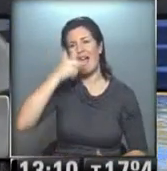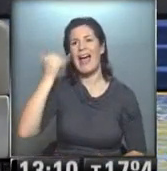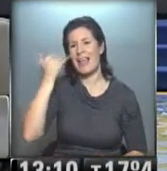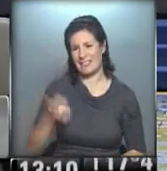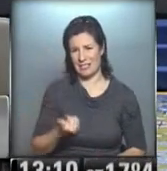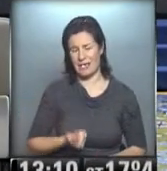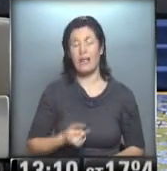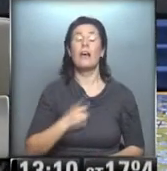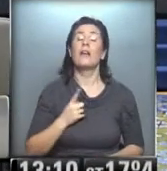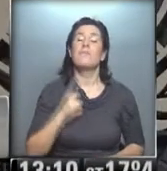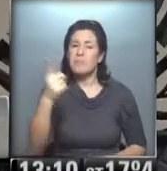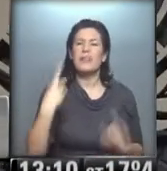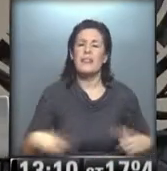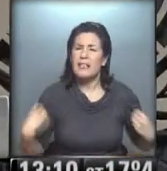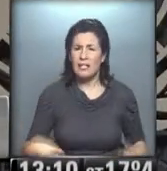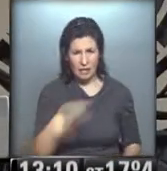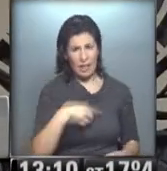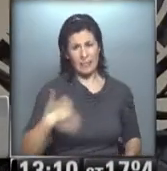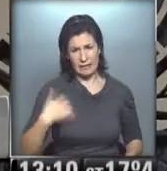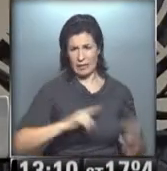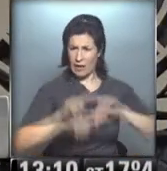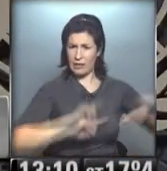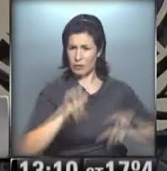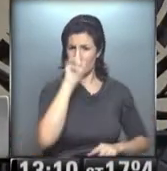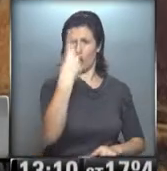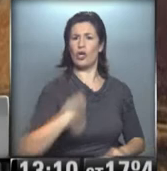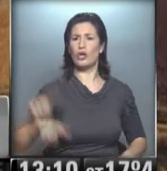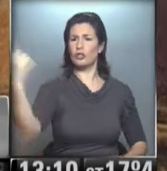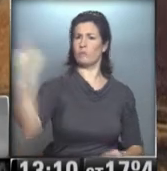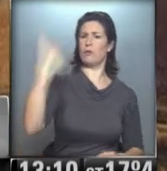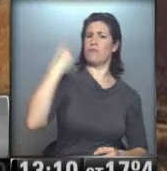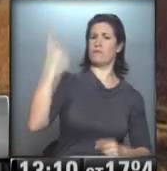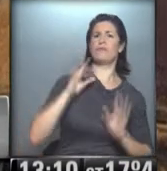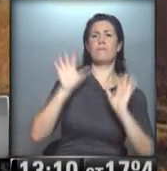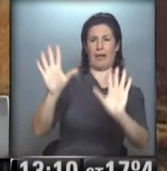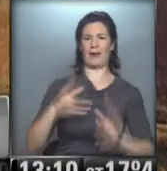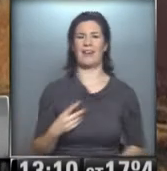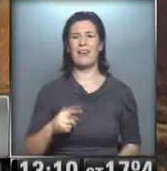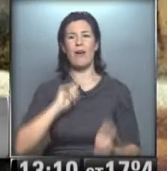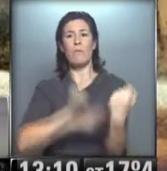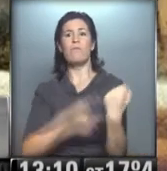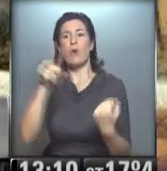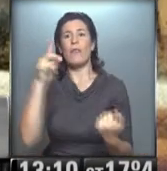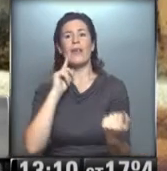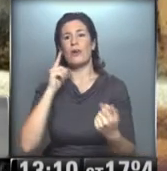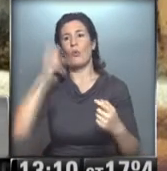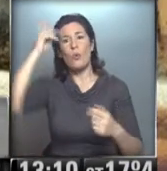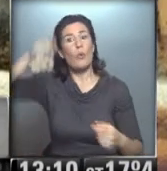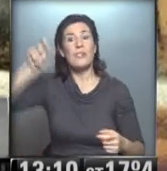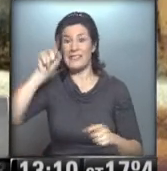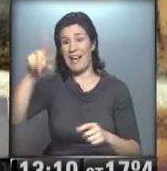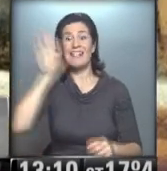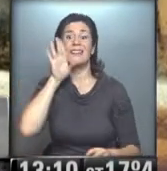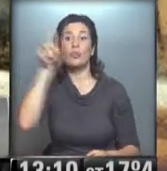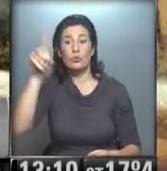violación del respeto de la soberanía argentina y particularmente por la acción de uno de sus poderes el poder judicial norteamericano que con